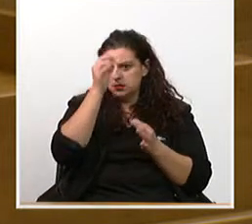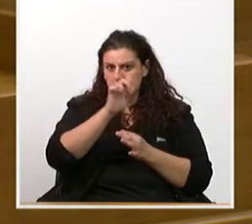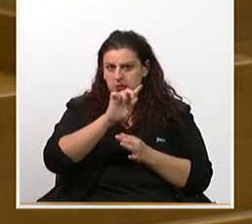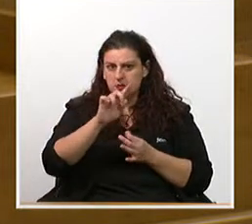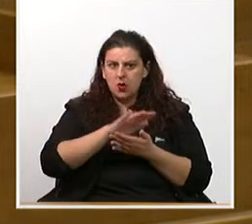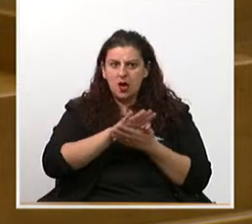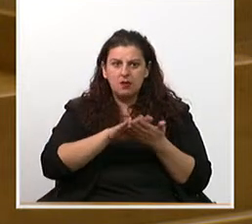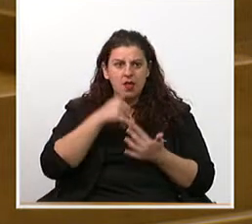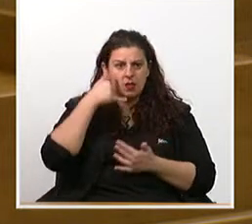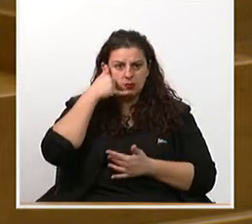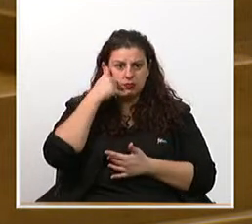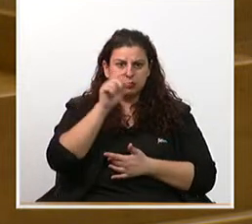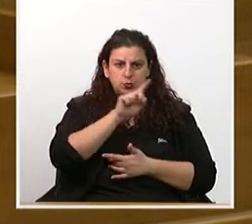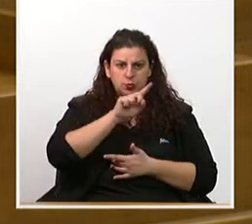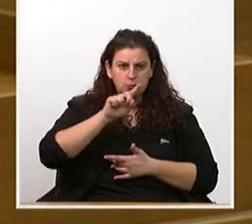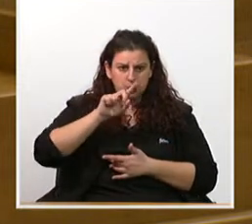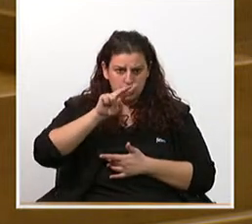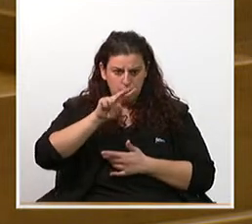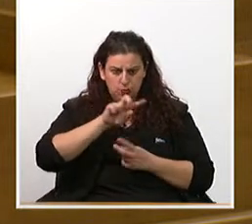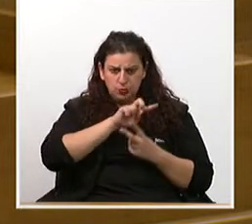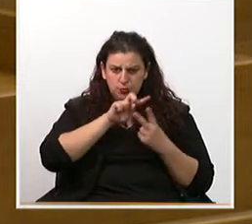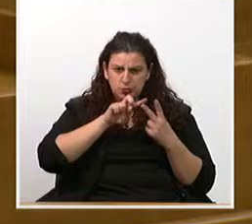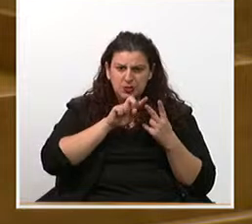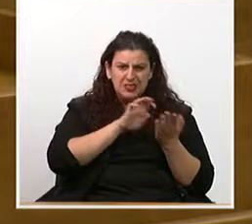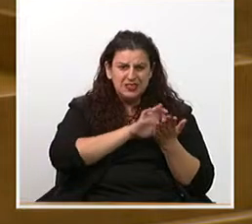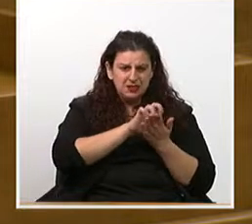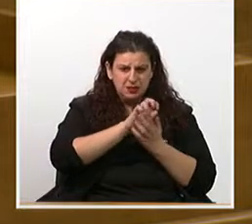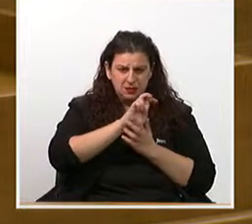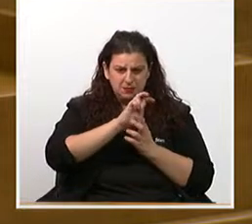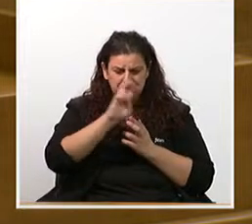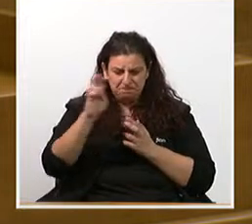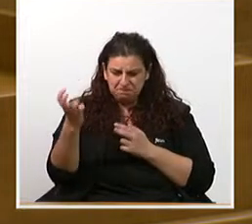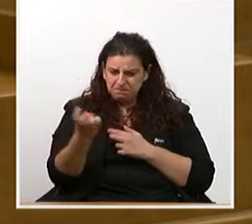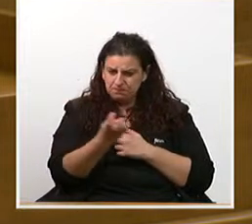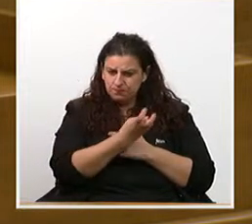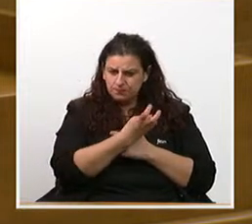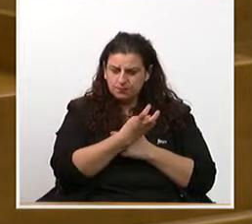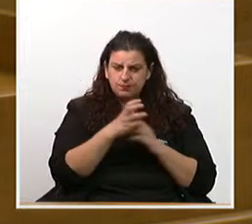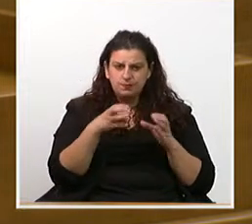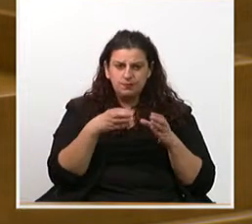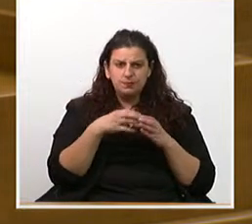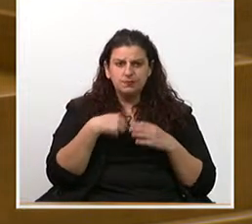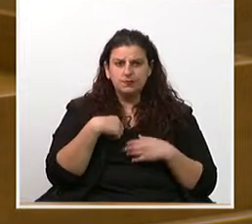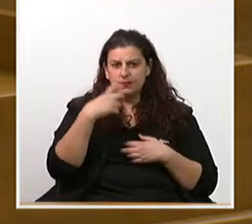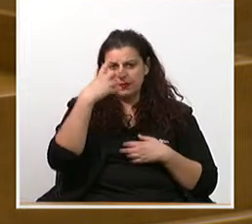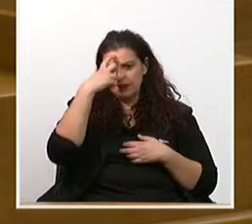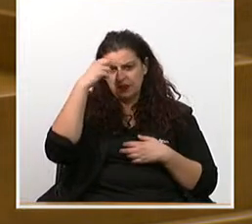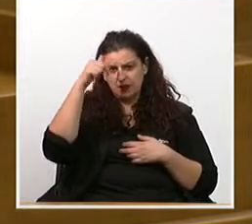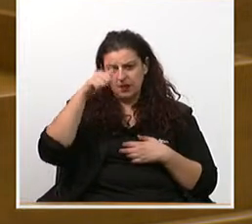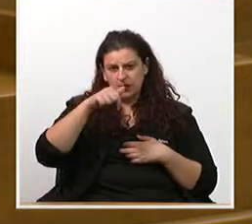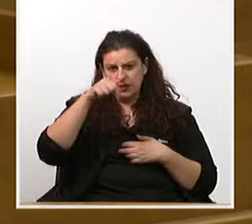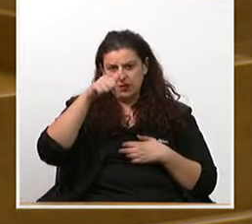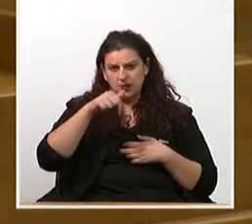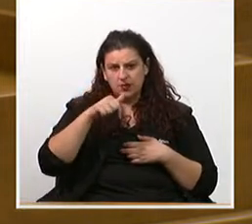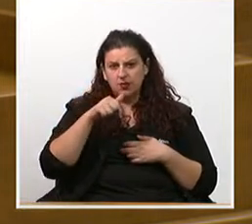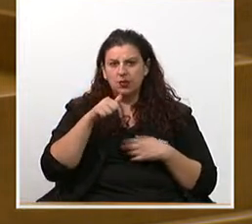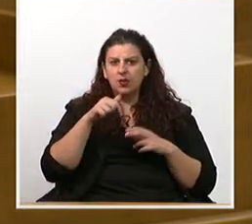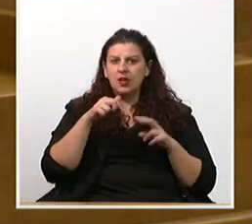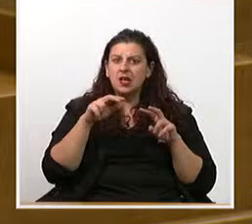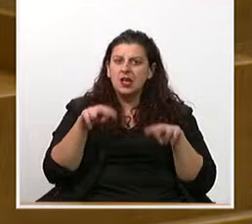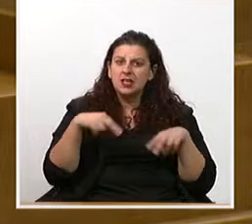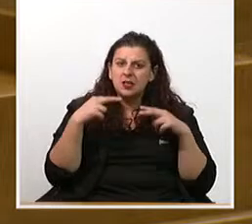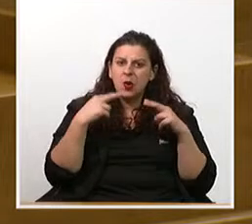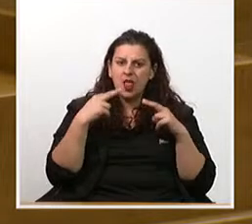telefonistas del del 112 los distintos servicios efectivos Me estoy acordando de los hoteleros que han prestado